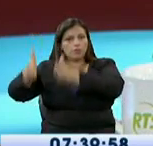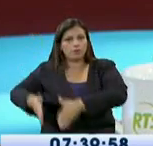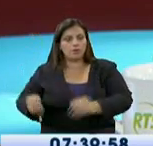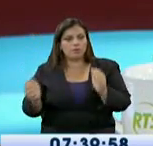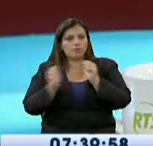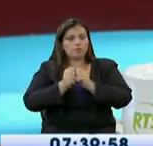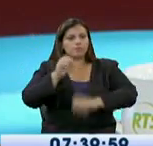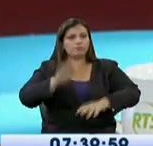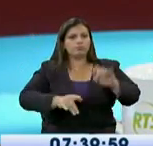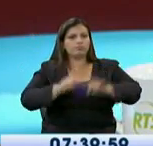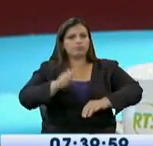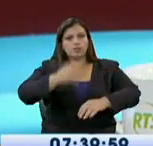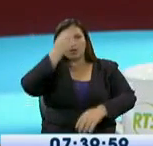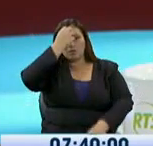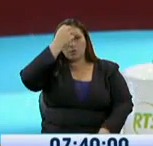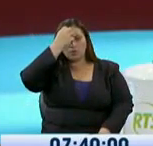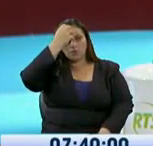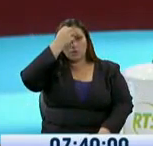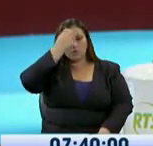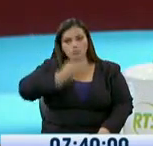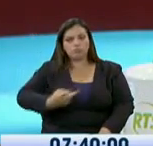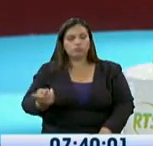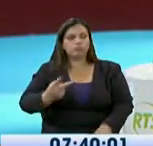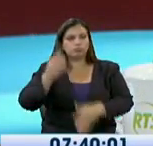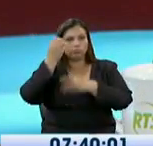se refirieron al suceso.